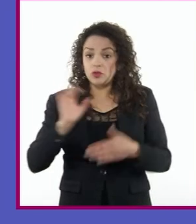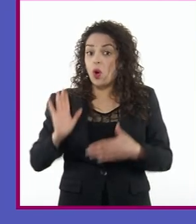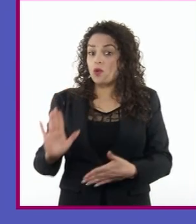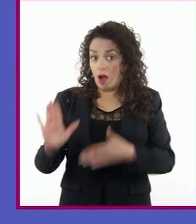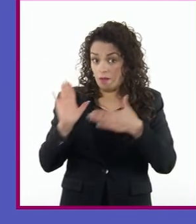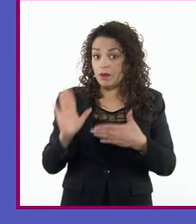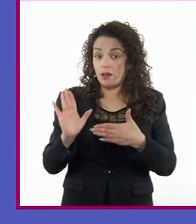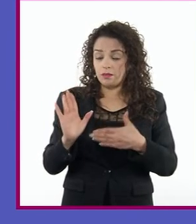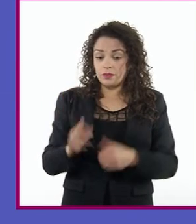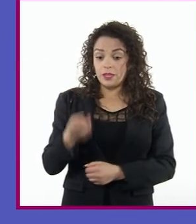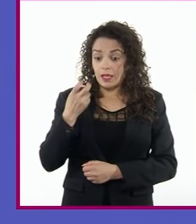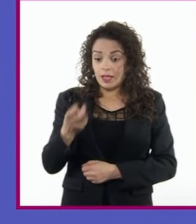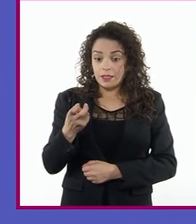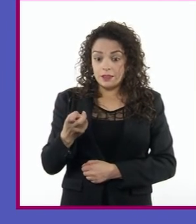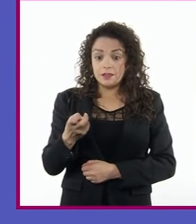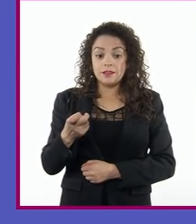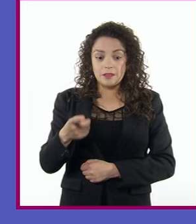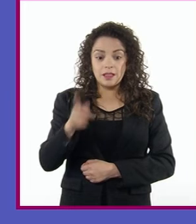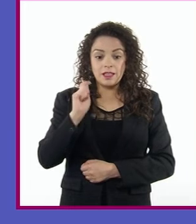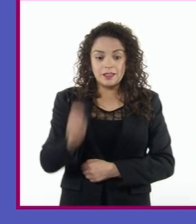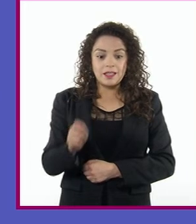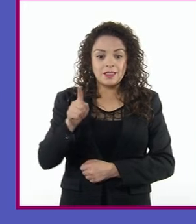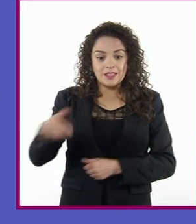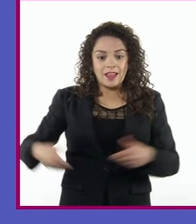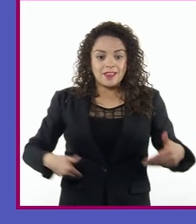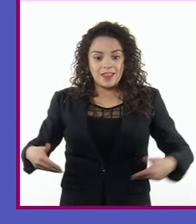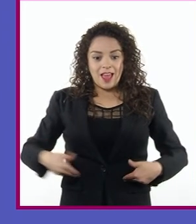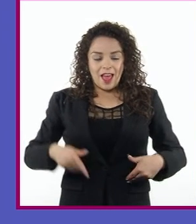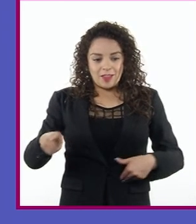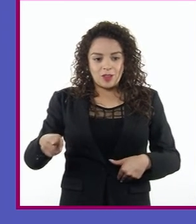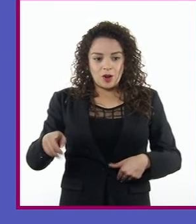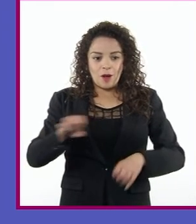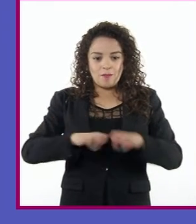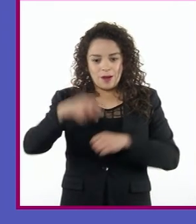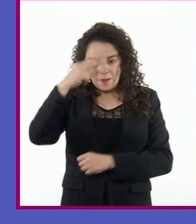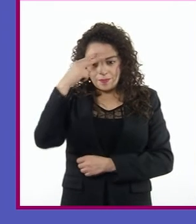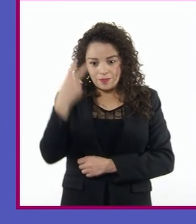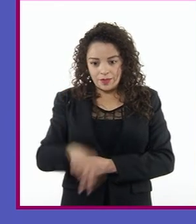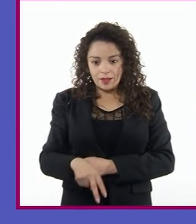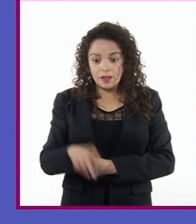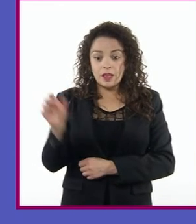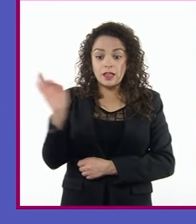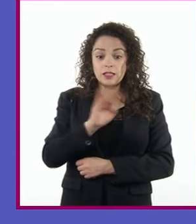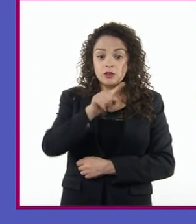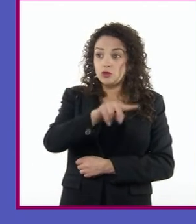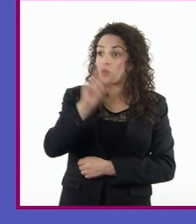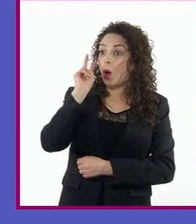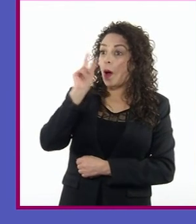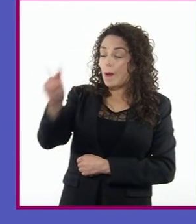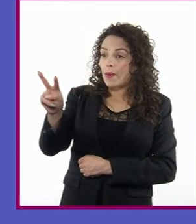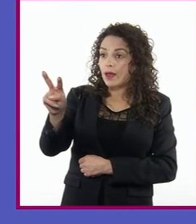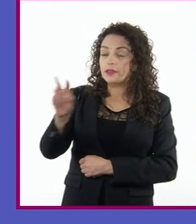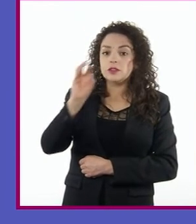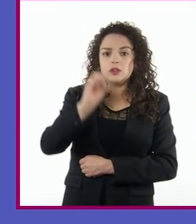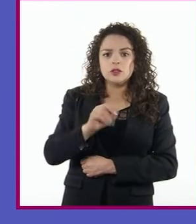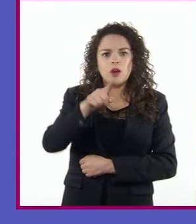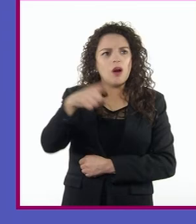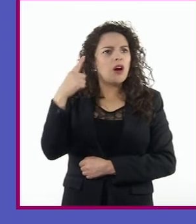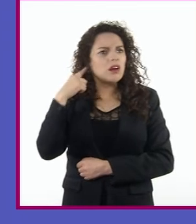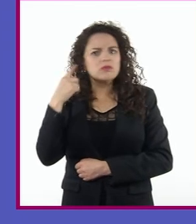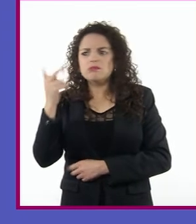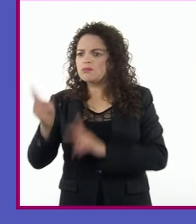La Compañía de Teatro México, lo que sí puedes tú entender, si en algún momento dado la ves anunciado, o te hablan de ella, o te